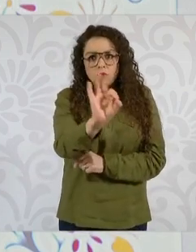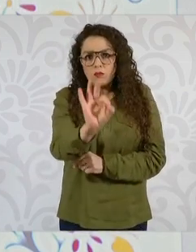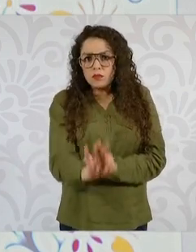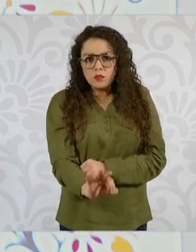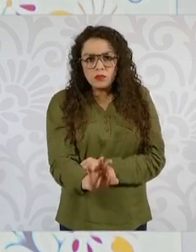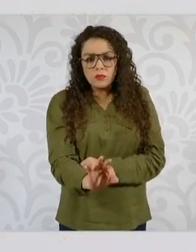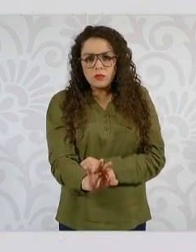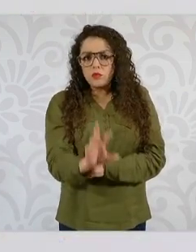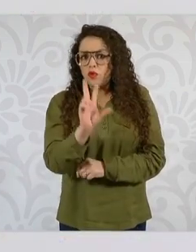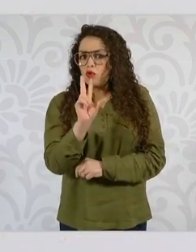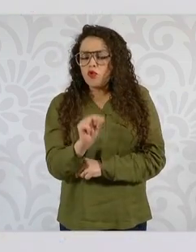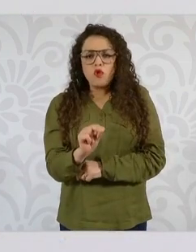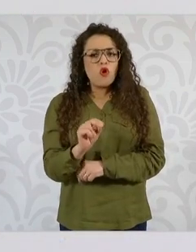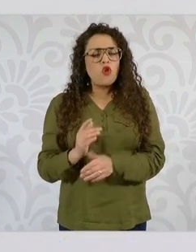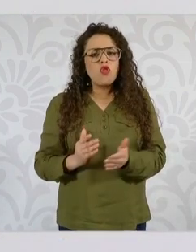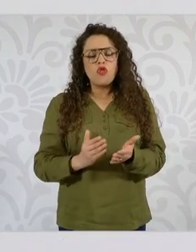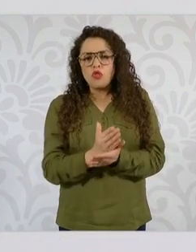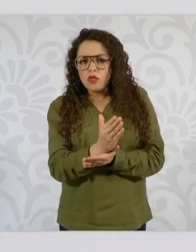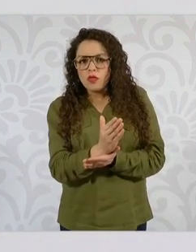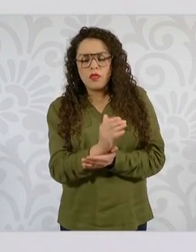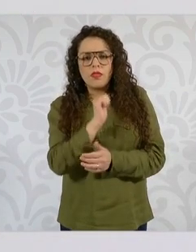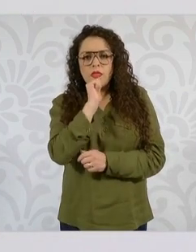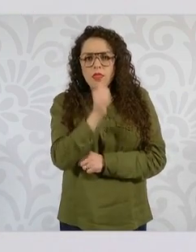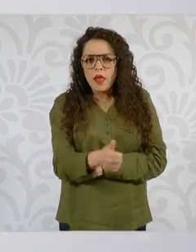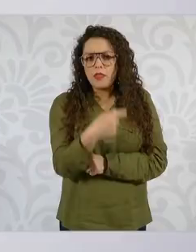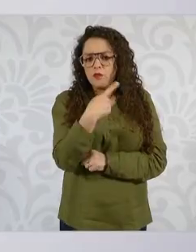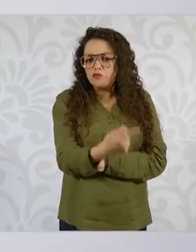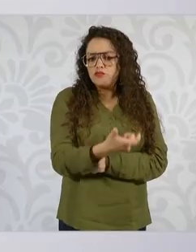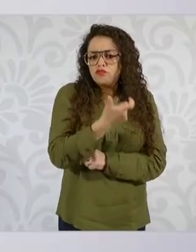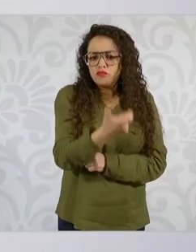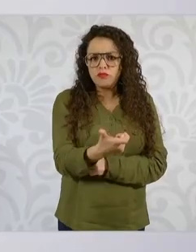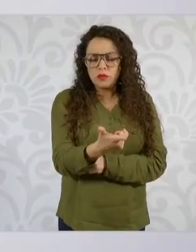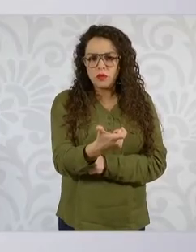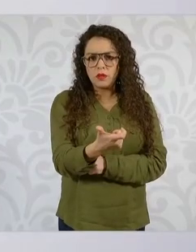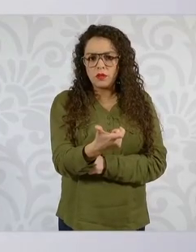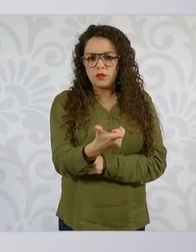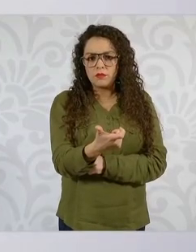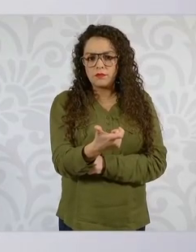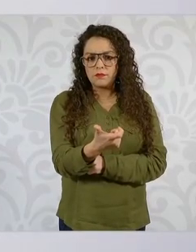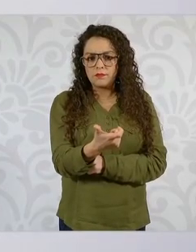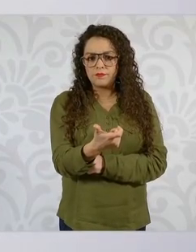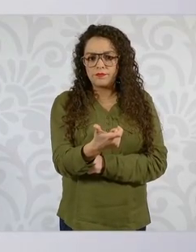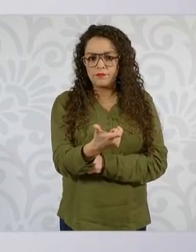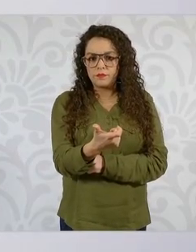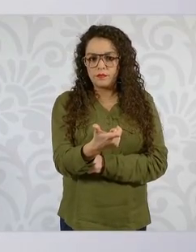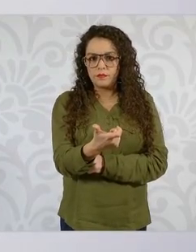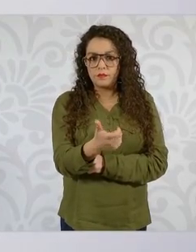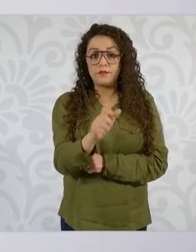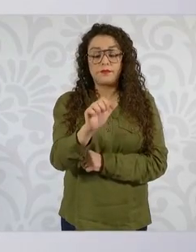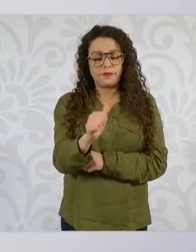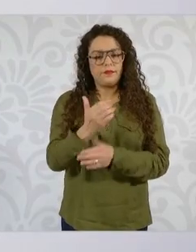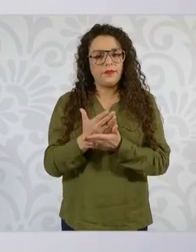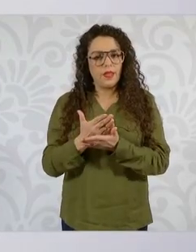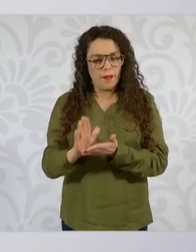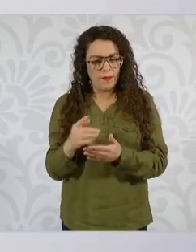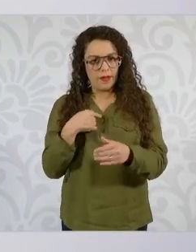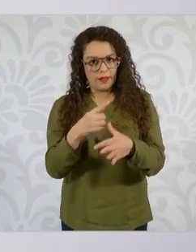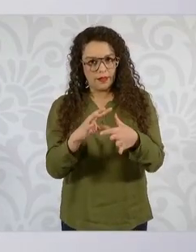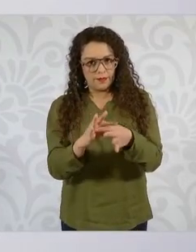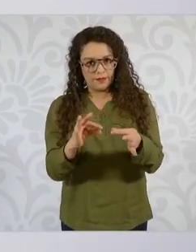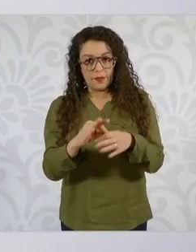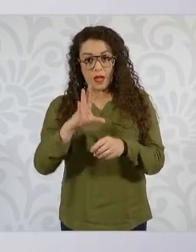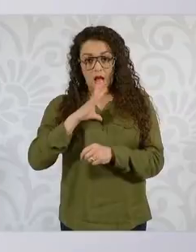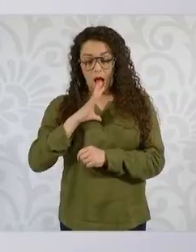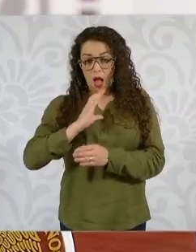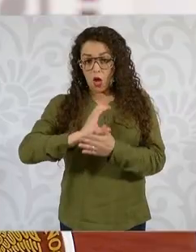ahora ellos tienen acceso por su contrato colectivo a